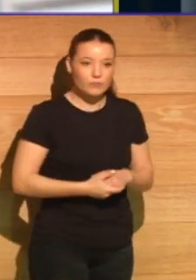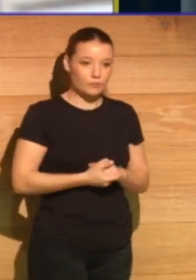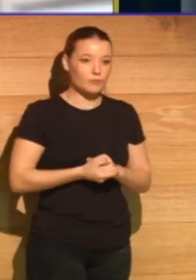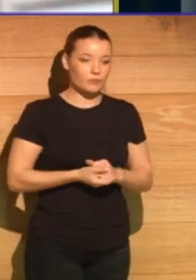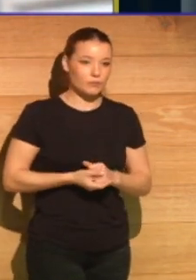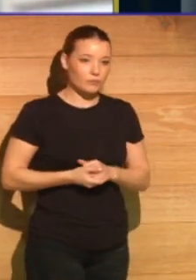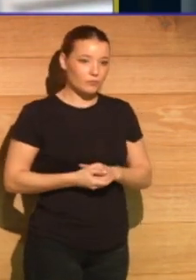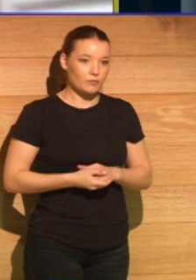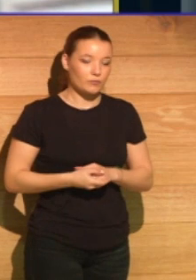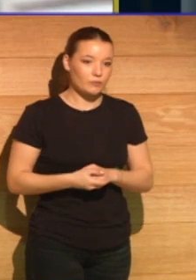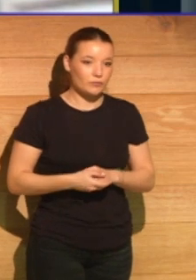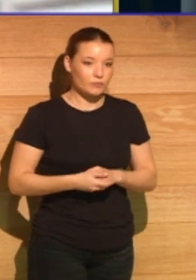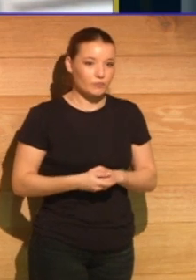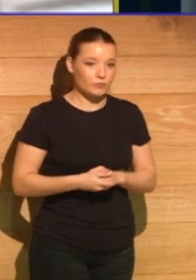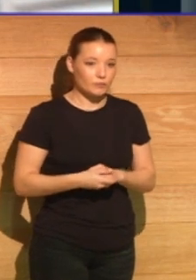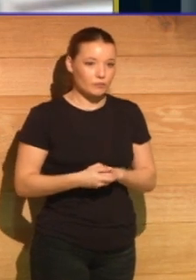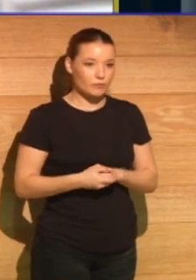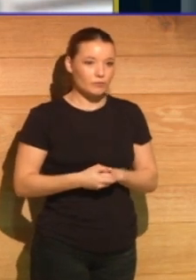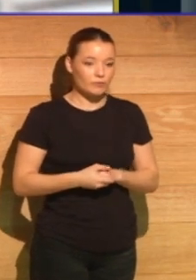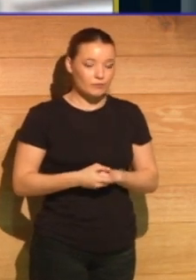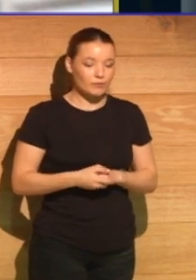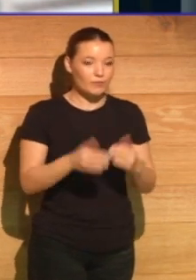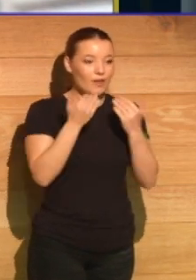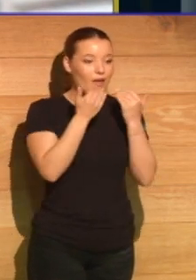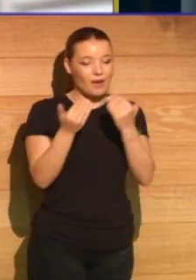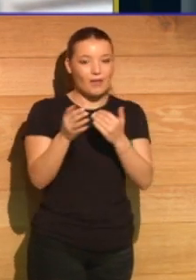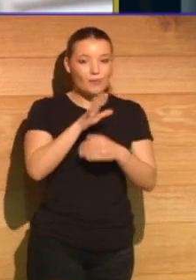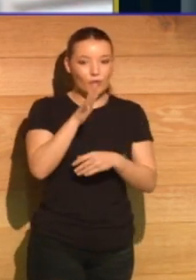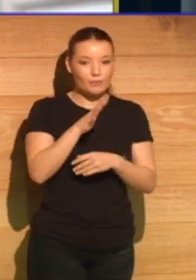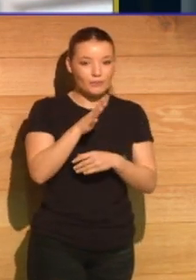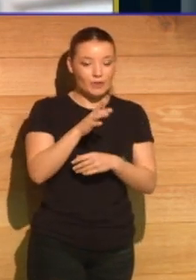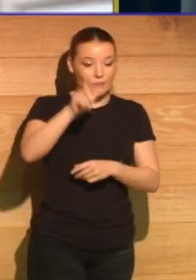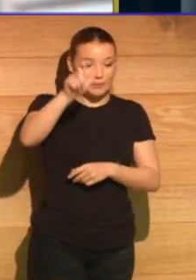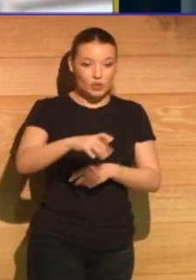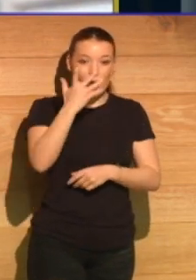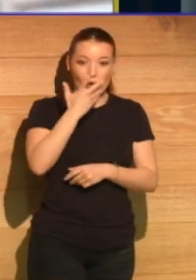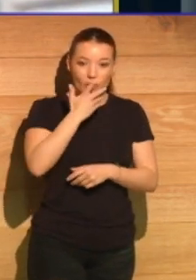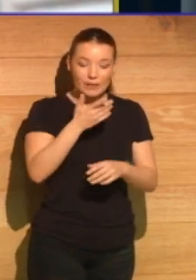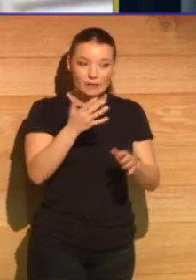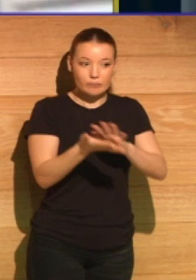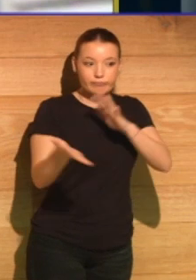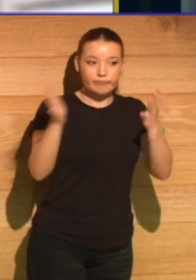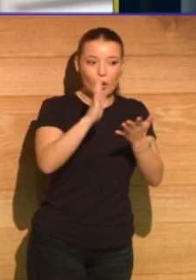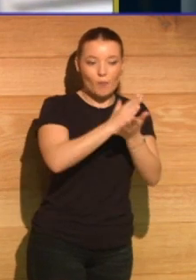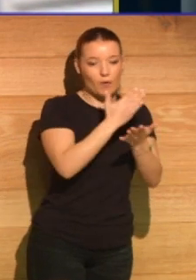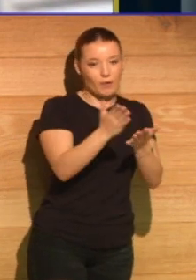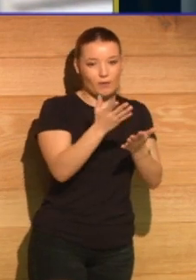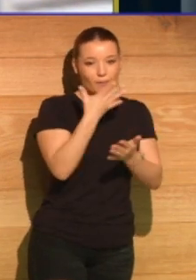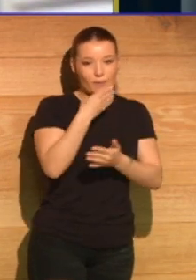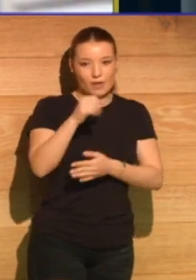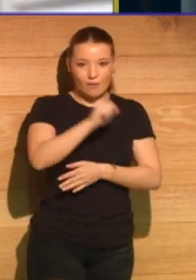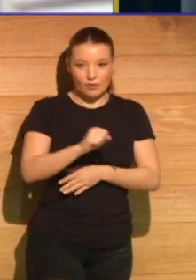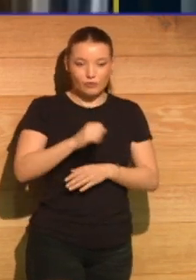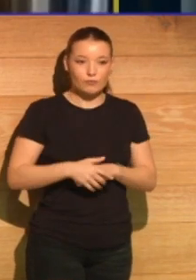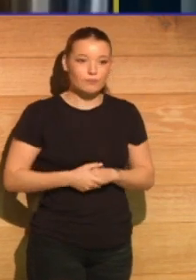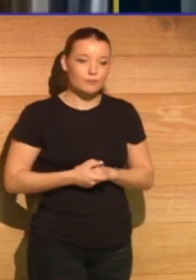convertidas en poemas. Gracias. Laura, tu turno.